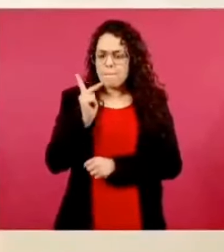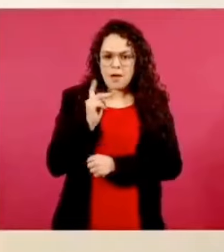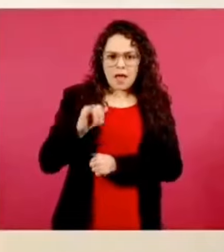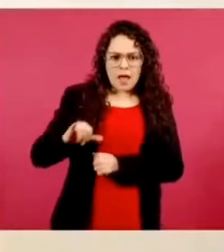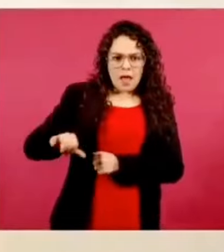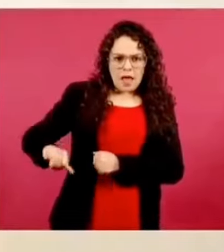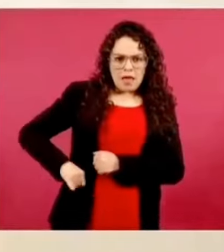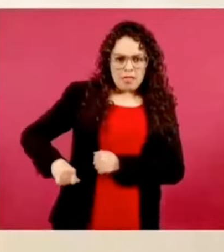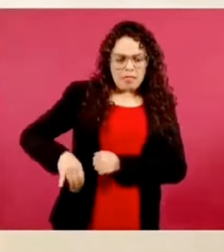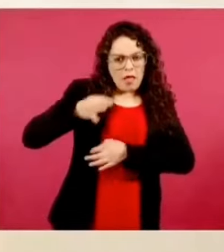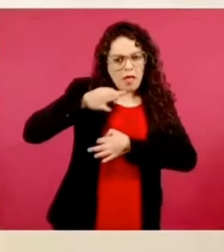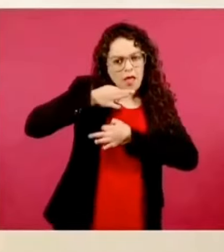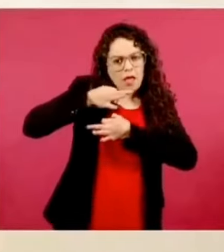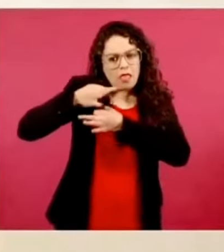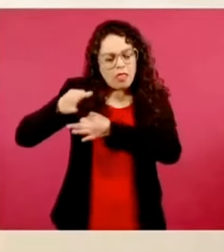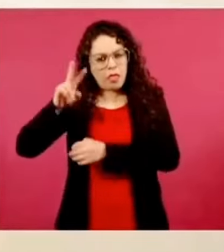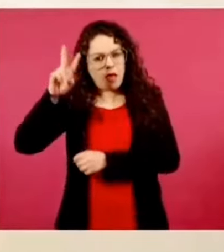drogas